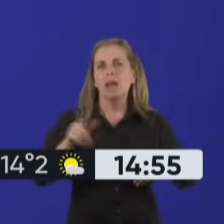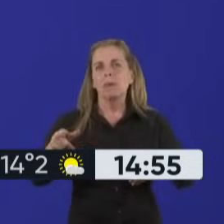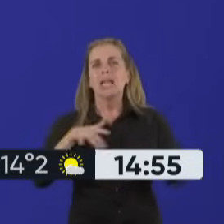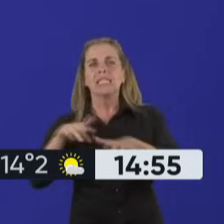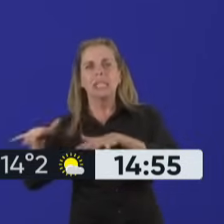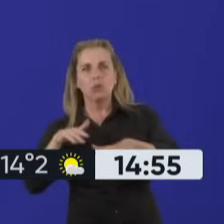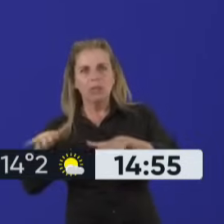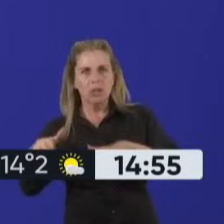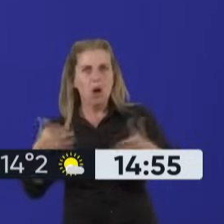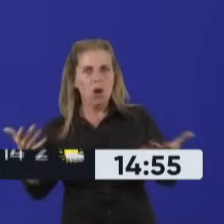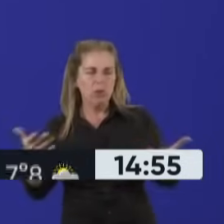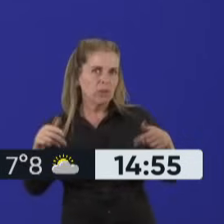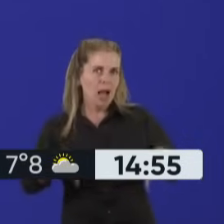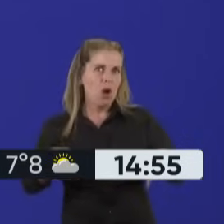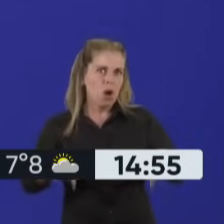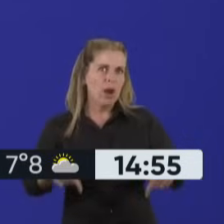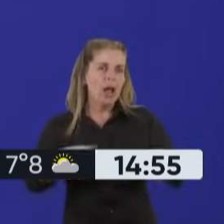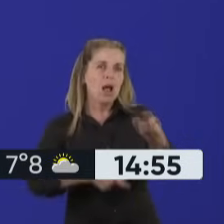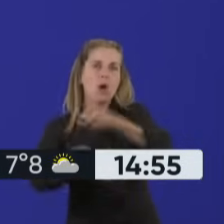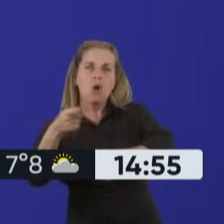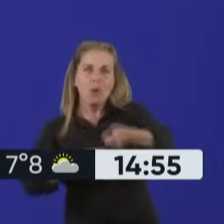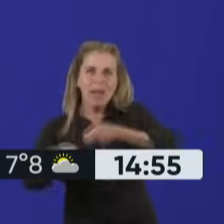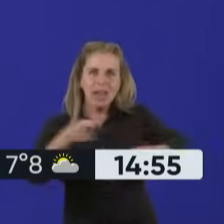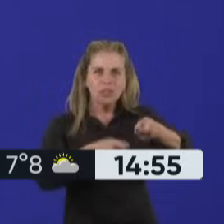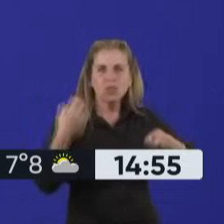que hay actualmente en los mercados.